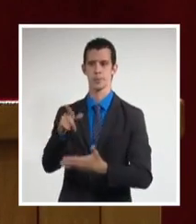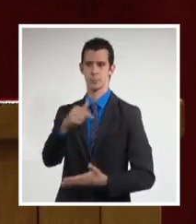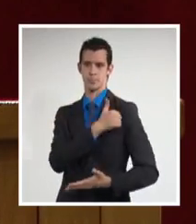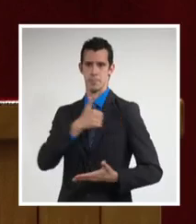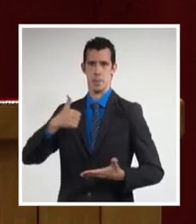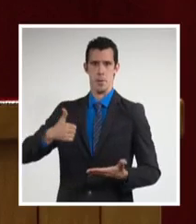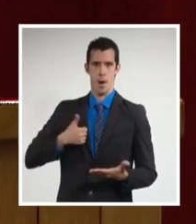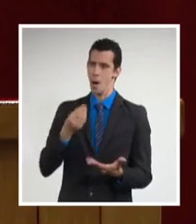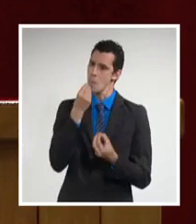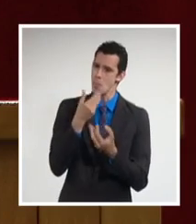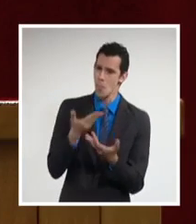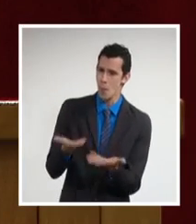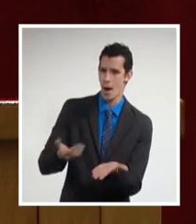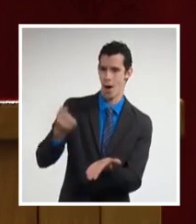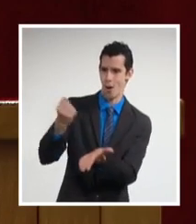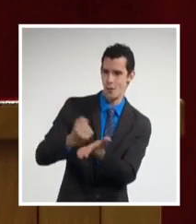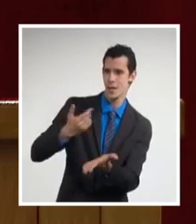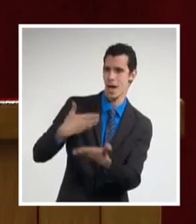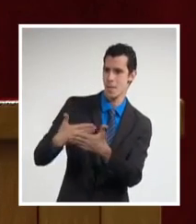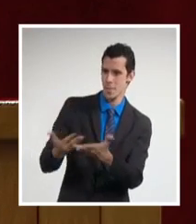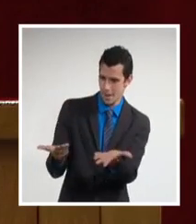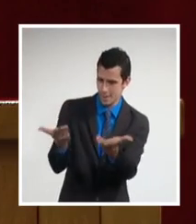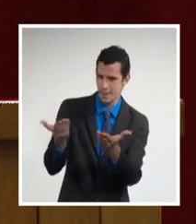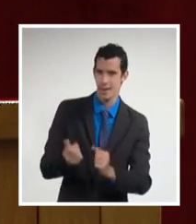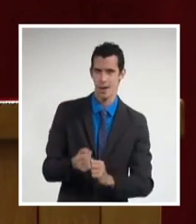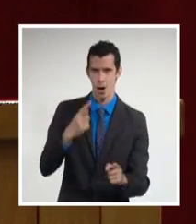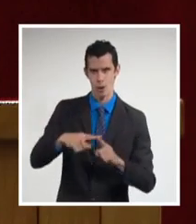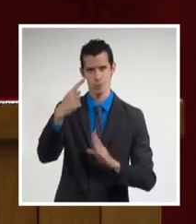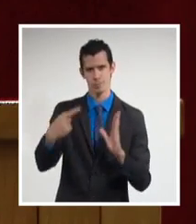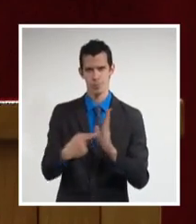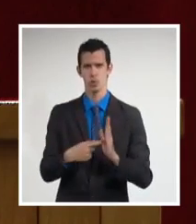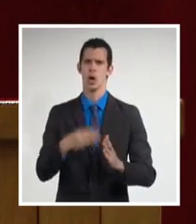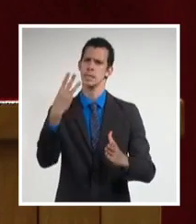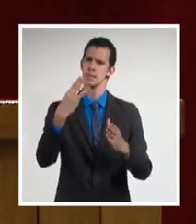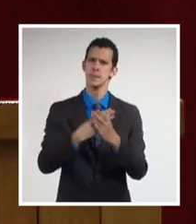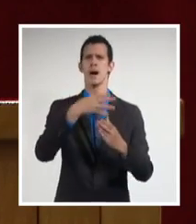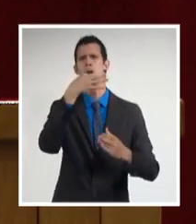barrios y a las personas y comunidades en situación de vulnerabilidad,